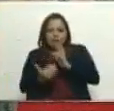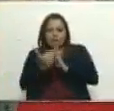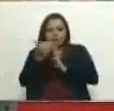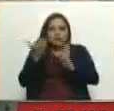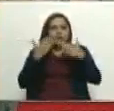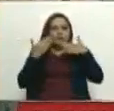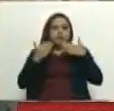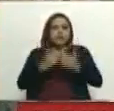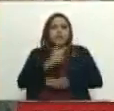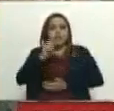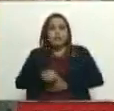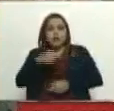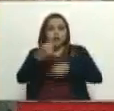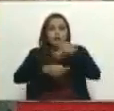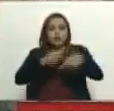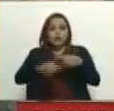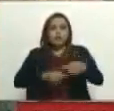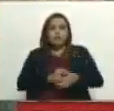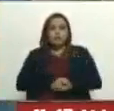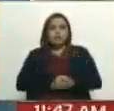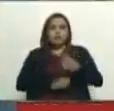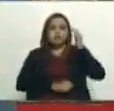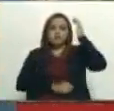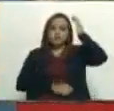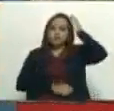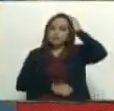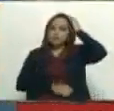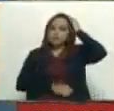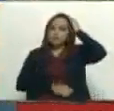como consecuencia los efectos